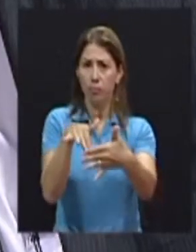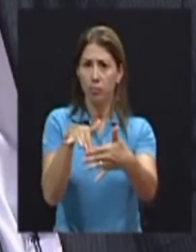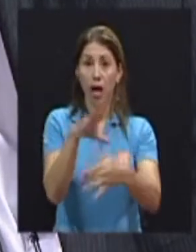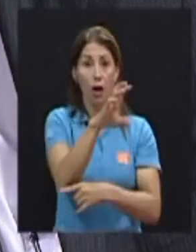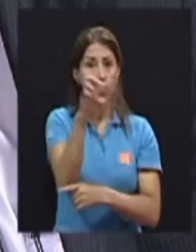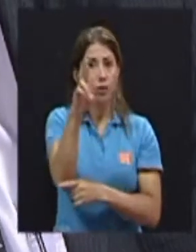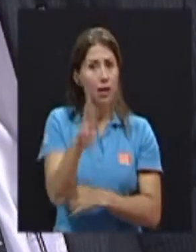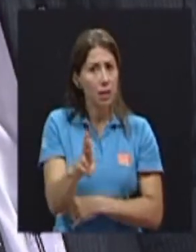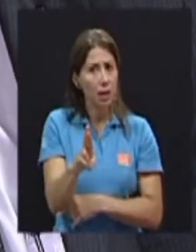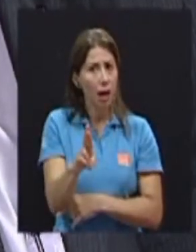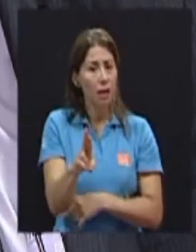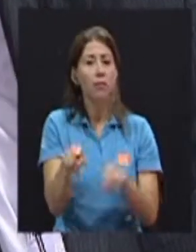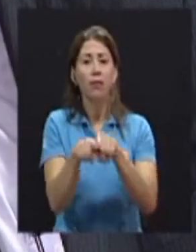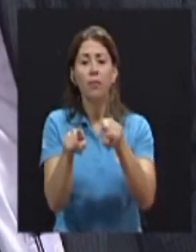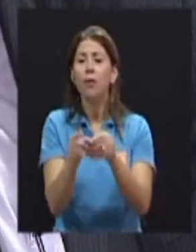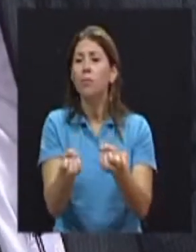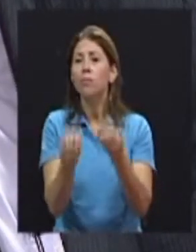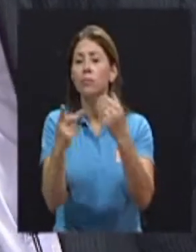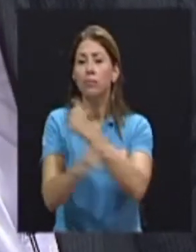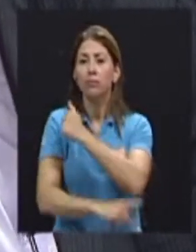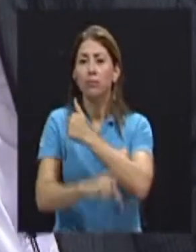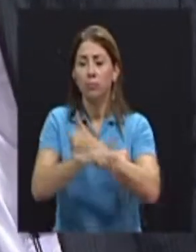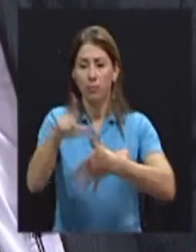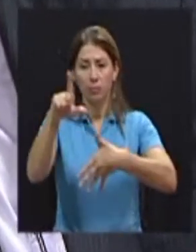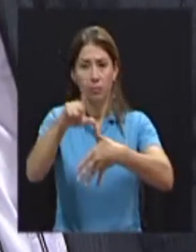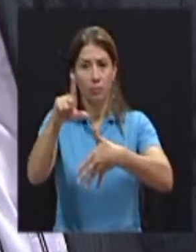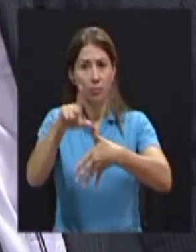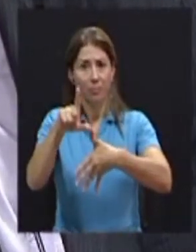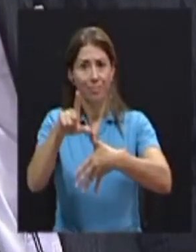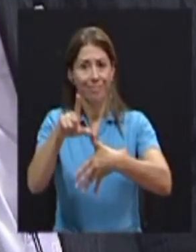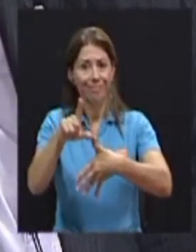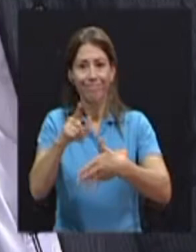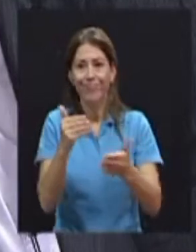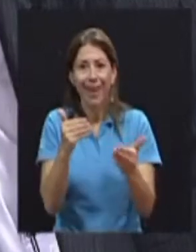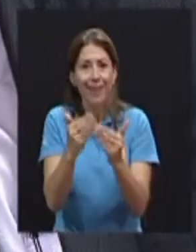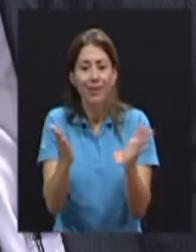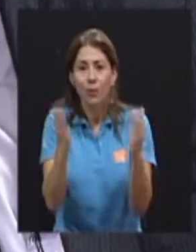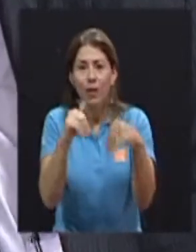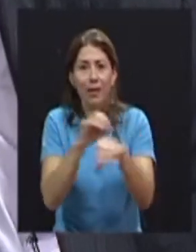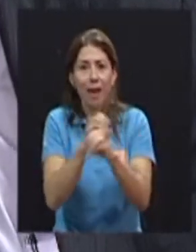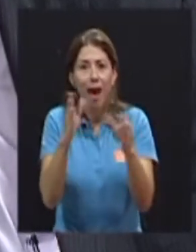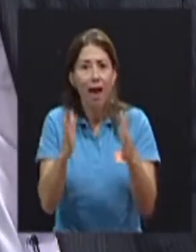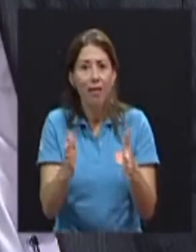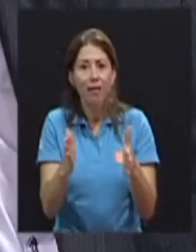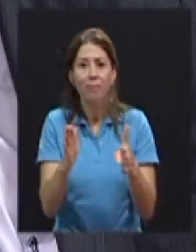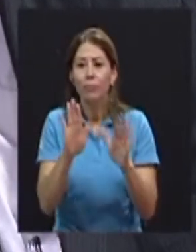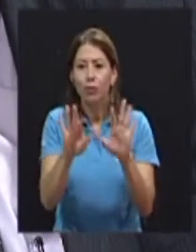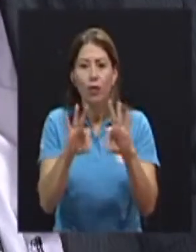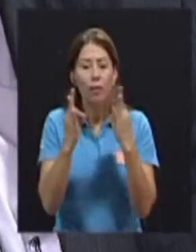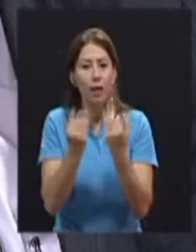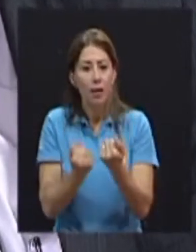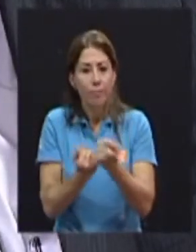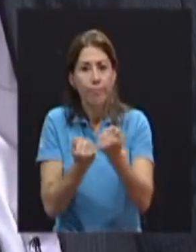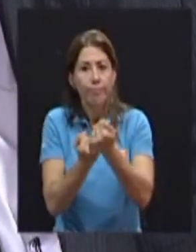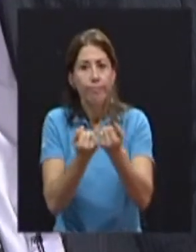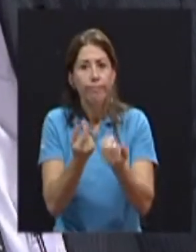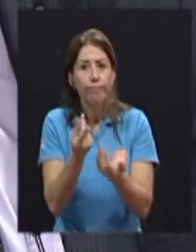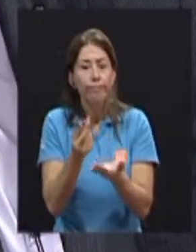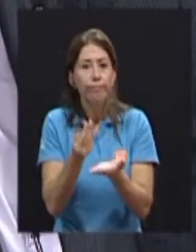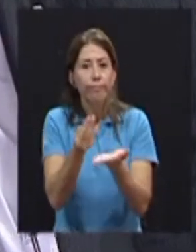países de América Latina, es una especie en extinción. El estudiante necesita muy rápidamente insertarse en el mercado